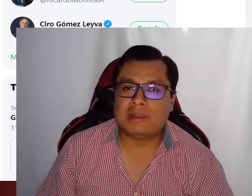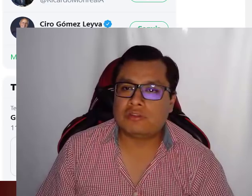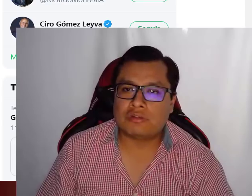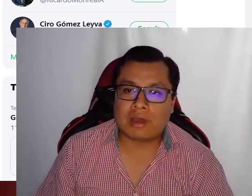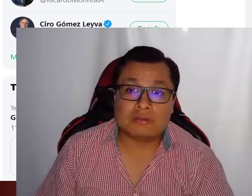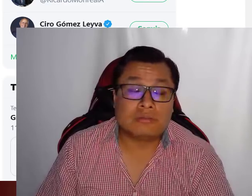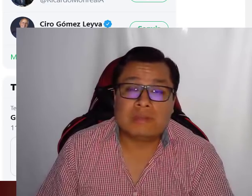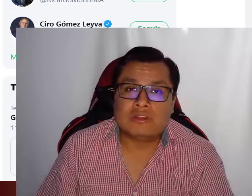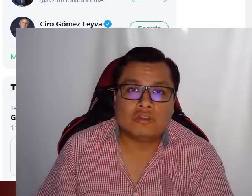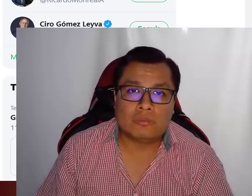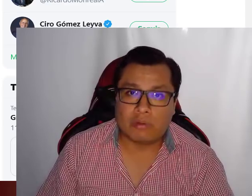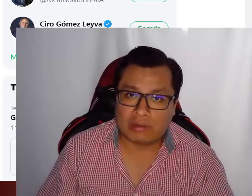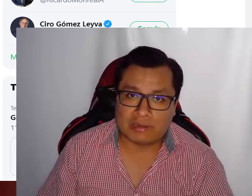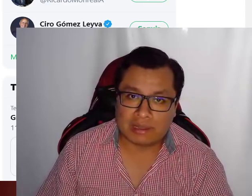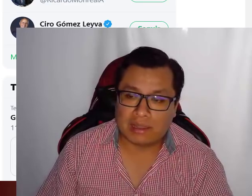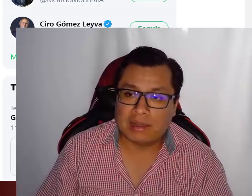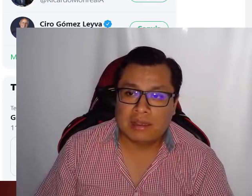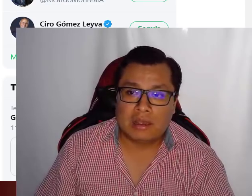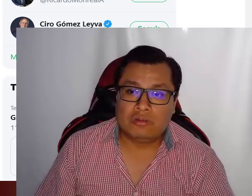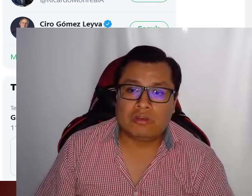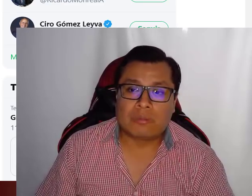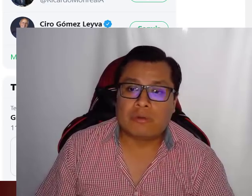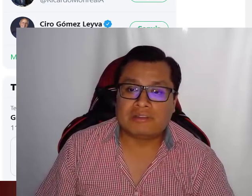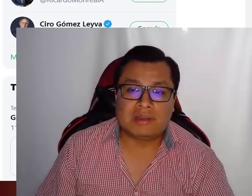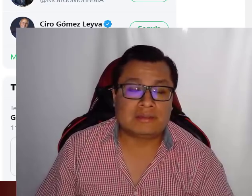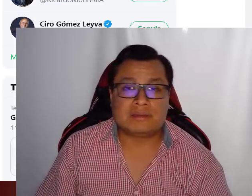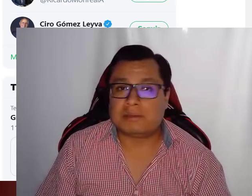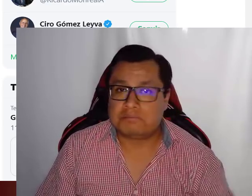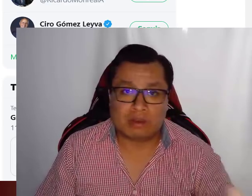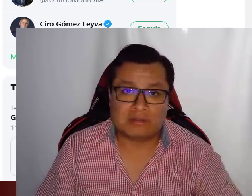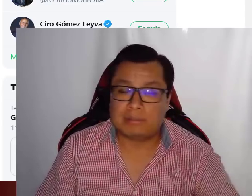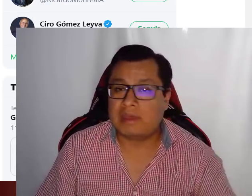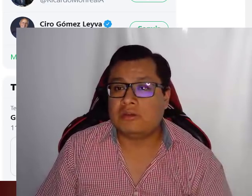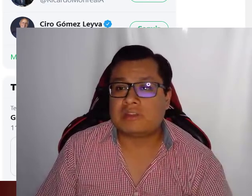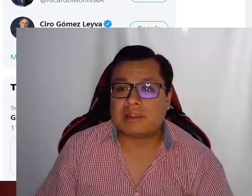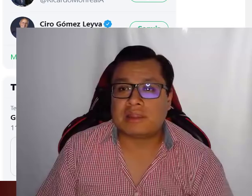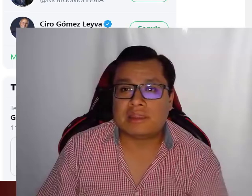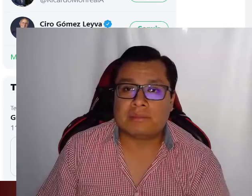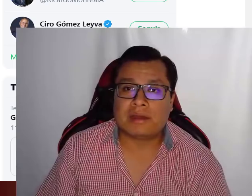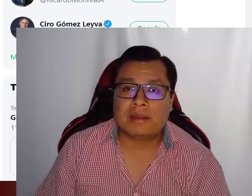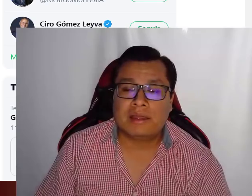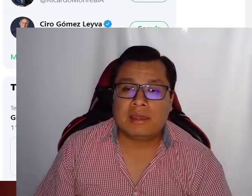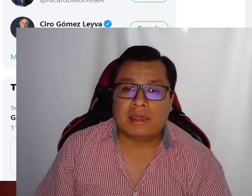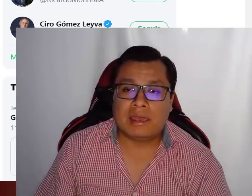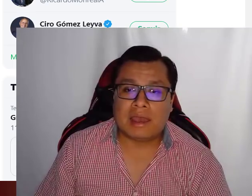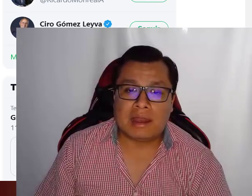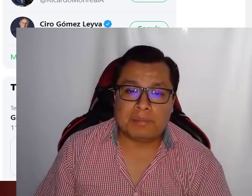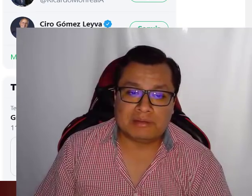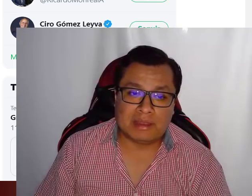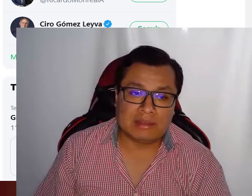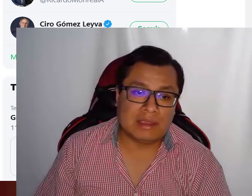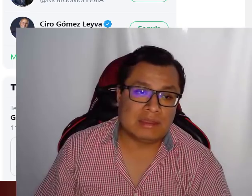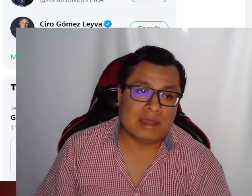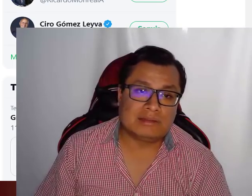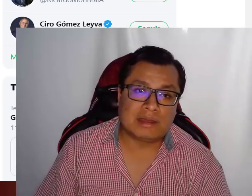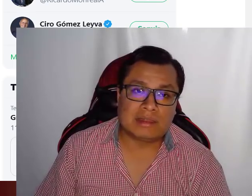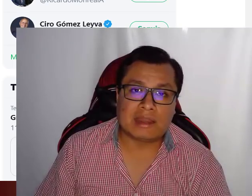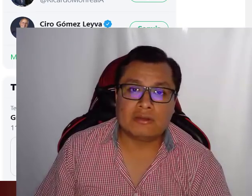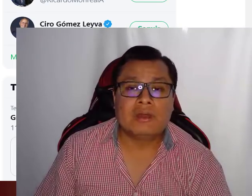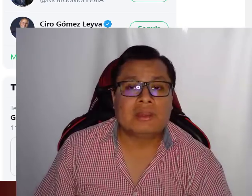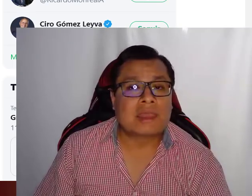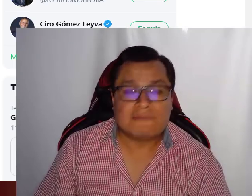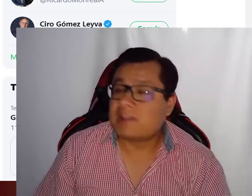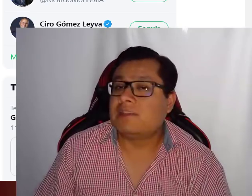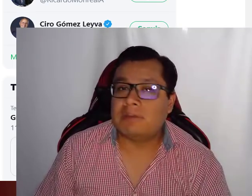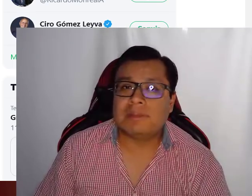caso, hable de nuestro caso. Miren, yo no puedo hacer nada. Lo único que puedo hacer es, por este medio, tratar de llamar al presidente y al